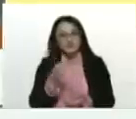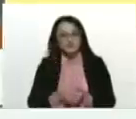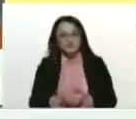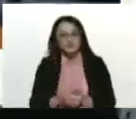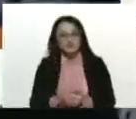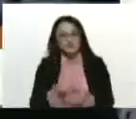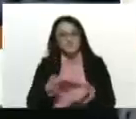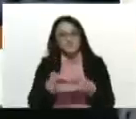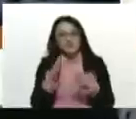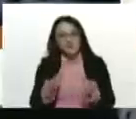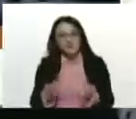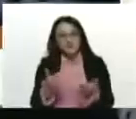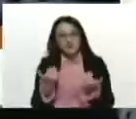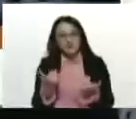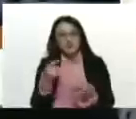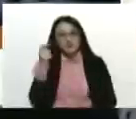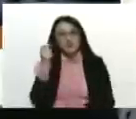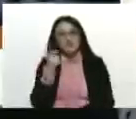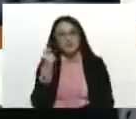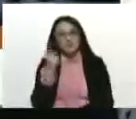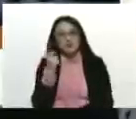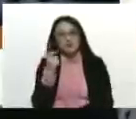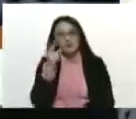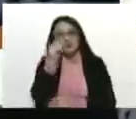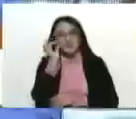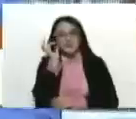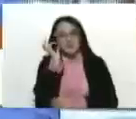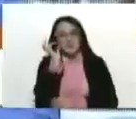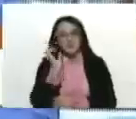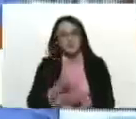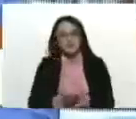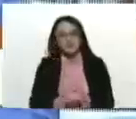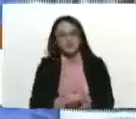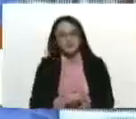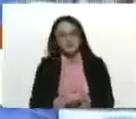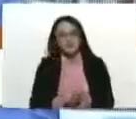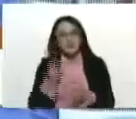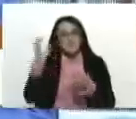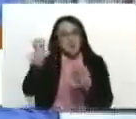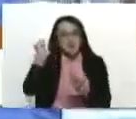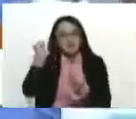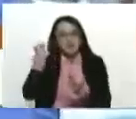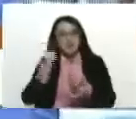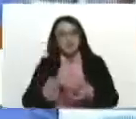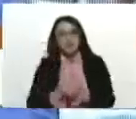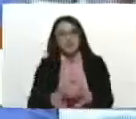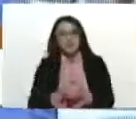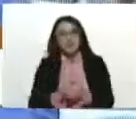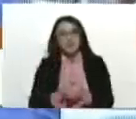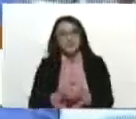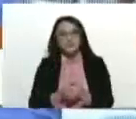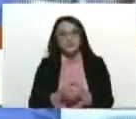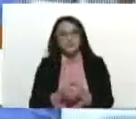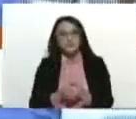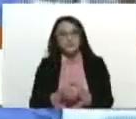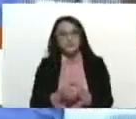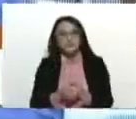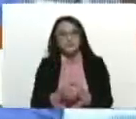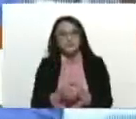ministros que están acá diputados diputadas Embajadores los países